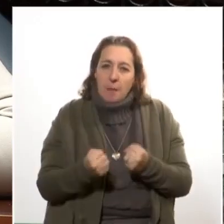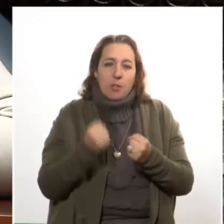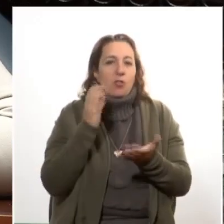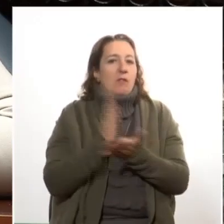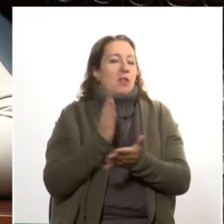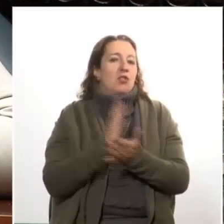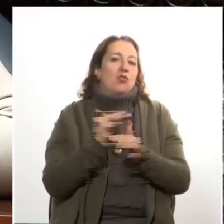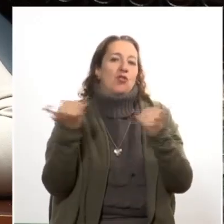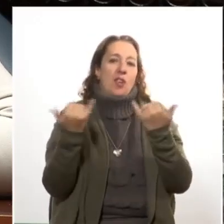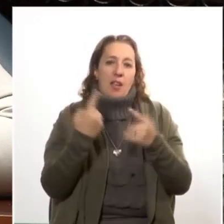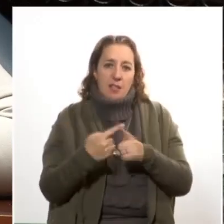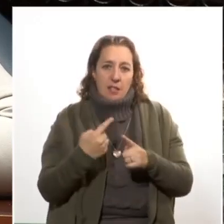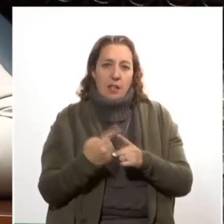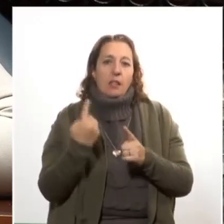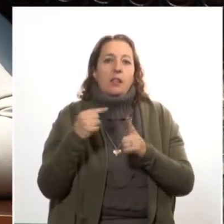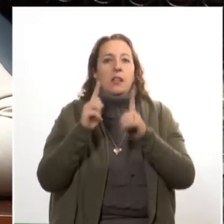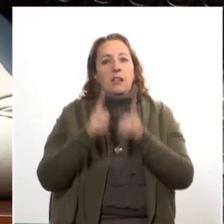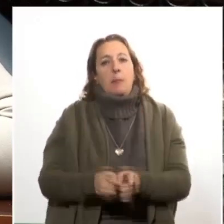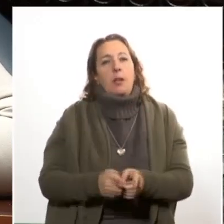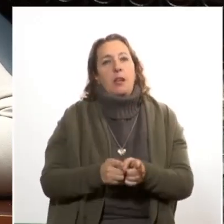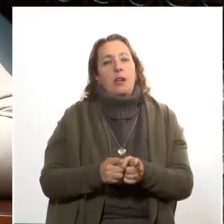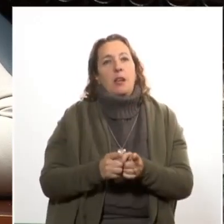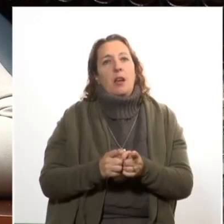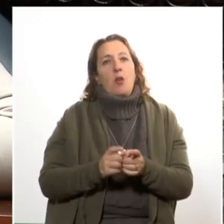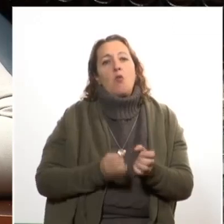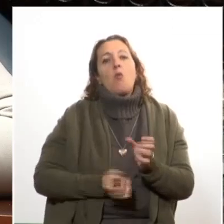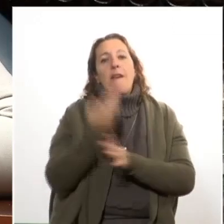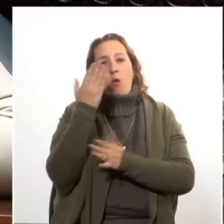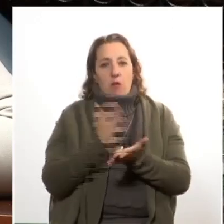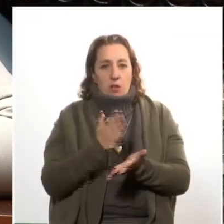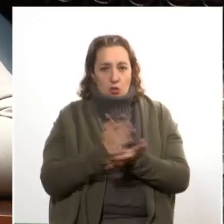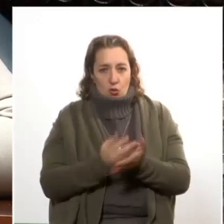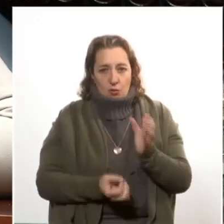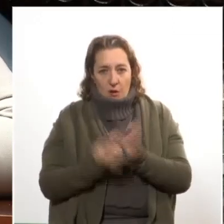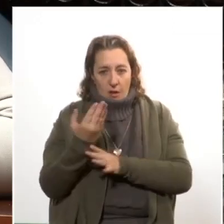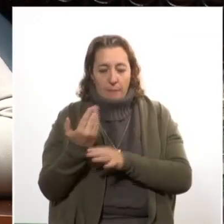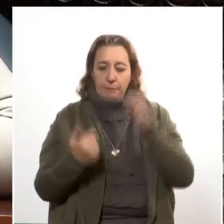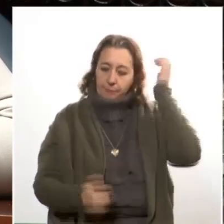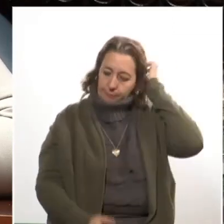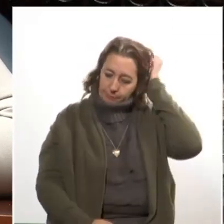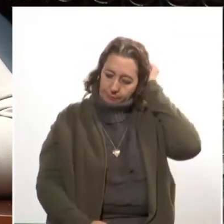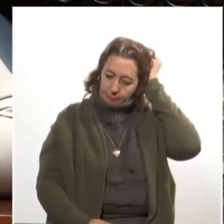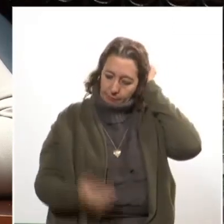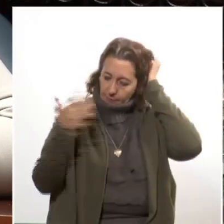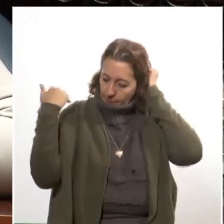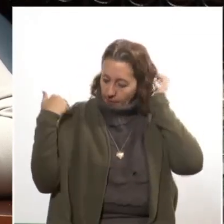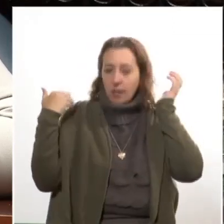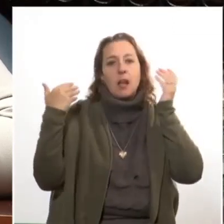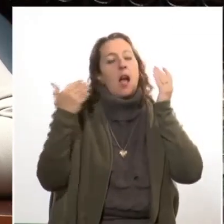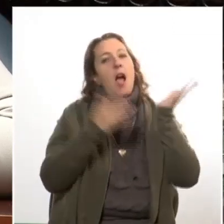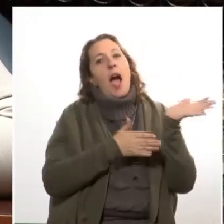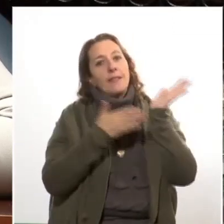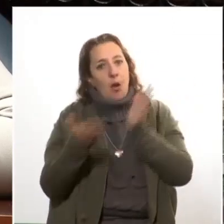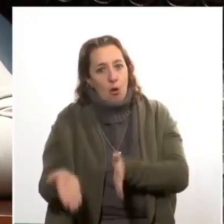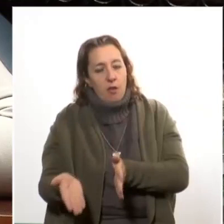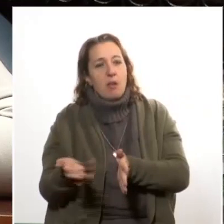derechos existentes, así como a la construcción de nuevos derechos. De entonces hasta hoy, y a merced